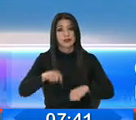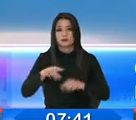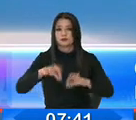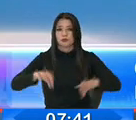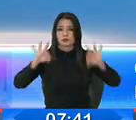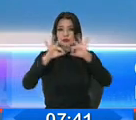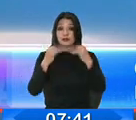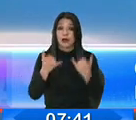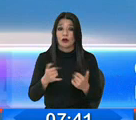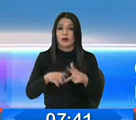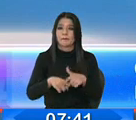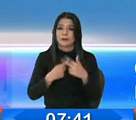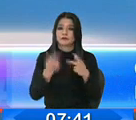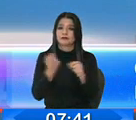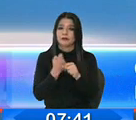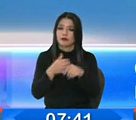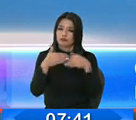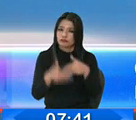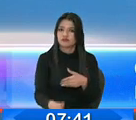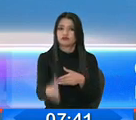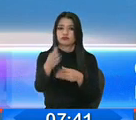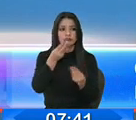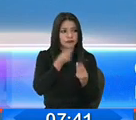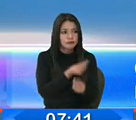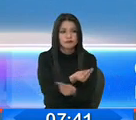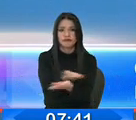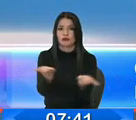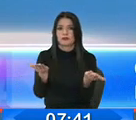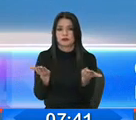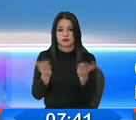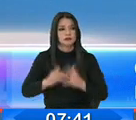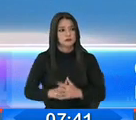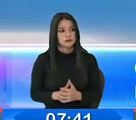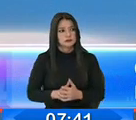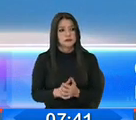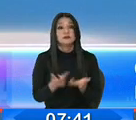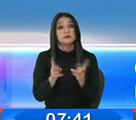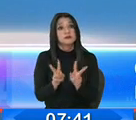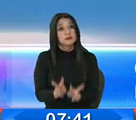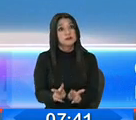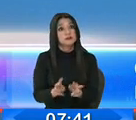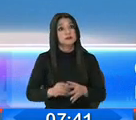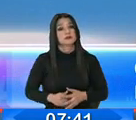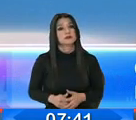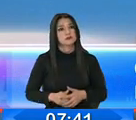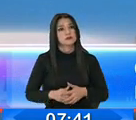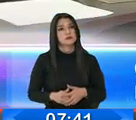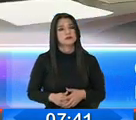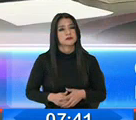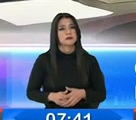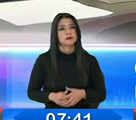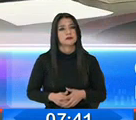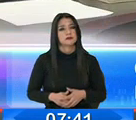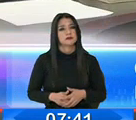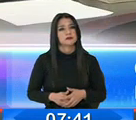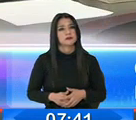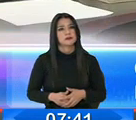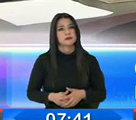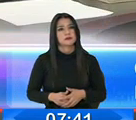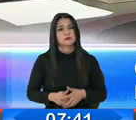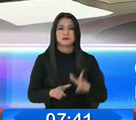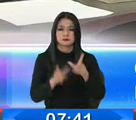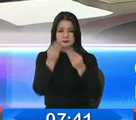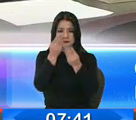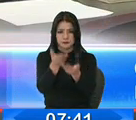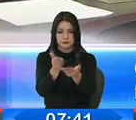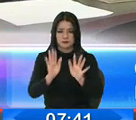digamos, el valor público que tiene este tipo de ejercicios y sobre todo manifestar a la teleaudiencia de